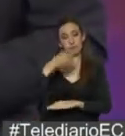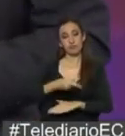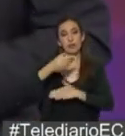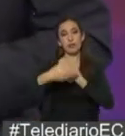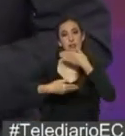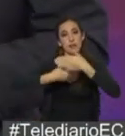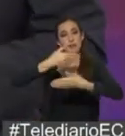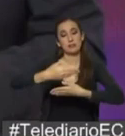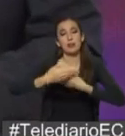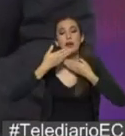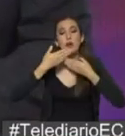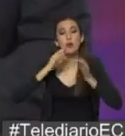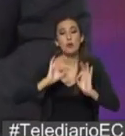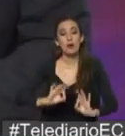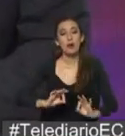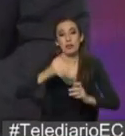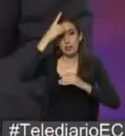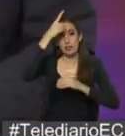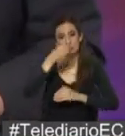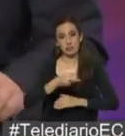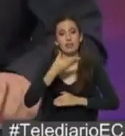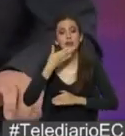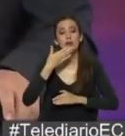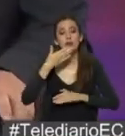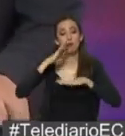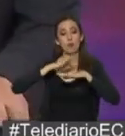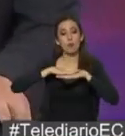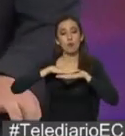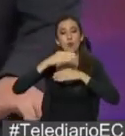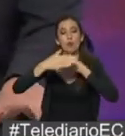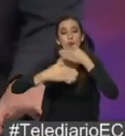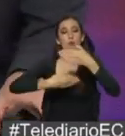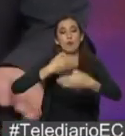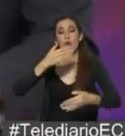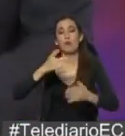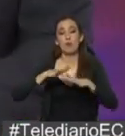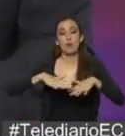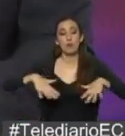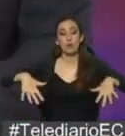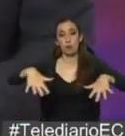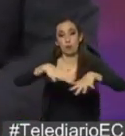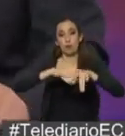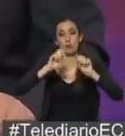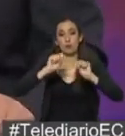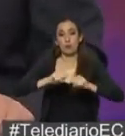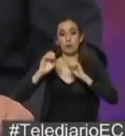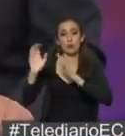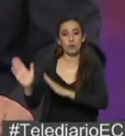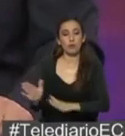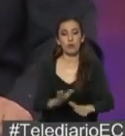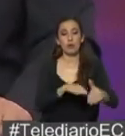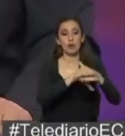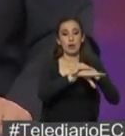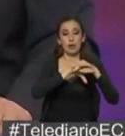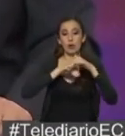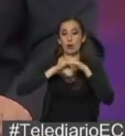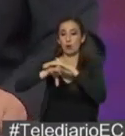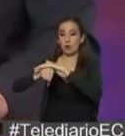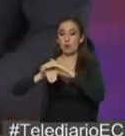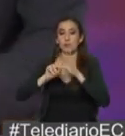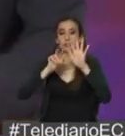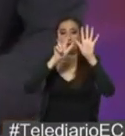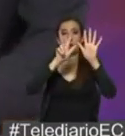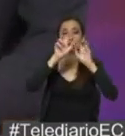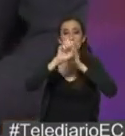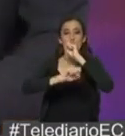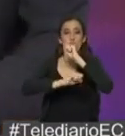una sentencia, una lectura sobre la resolución alrededor de este delito de cohecho agravado. 8 años, nos